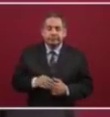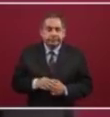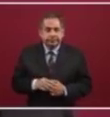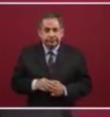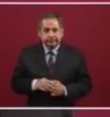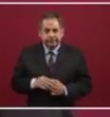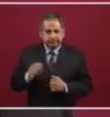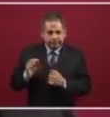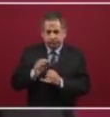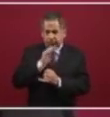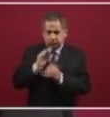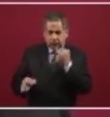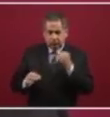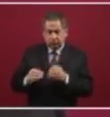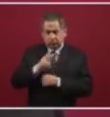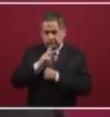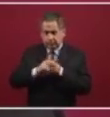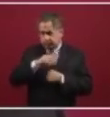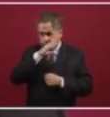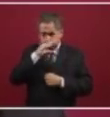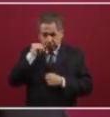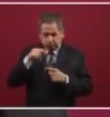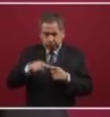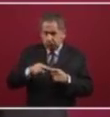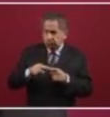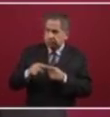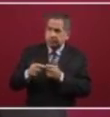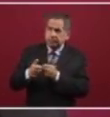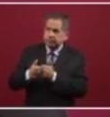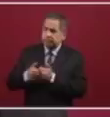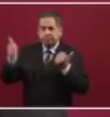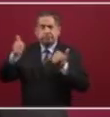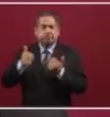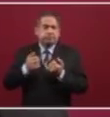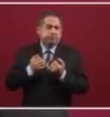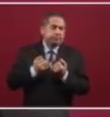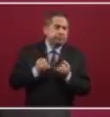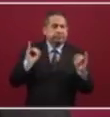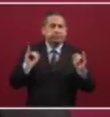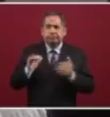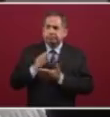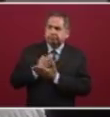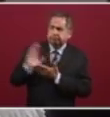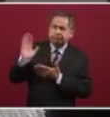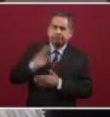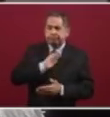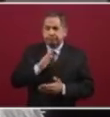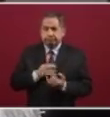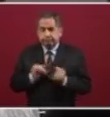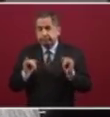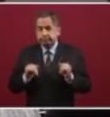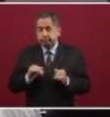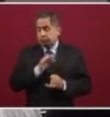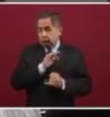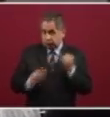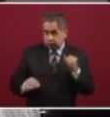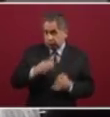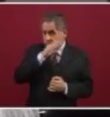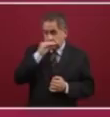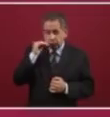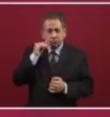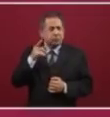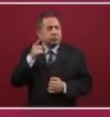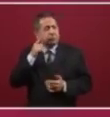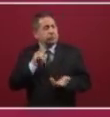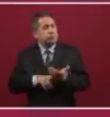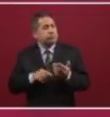el último país en lograr su independencia de España, Cuba. Estamos hablando